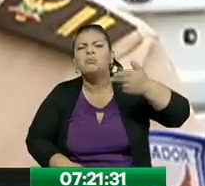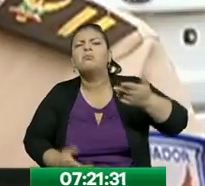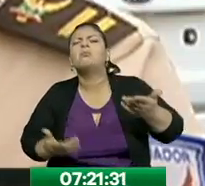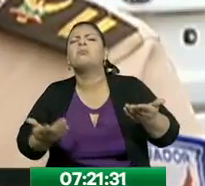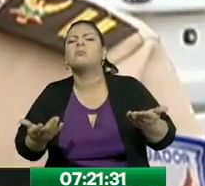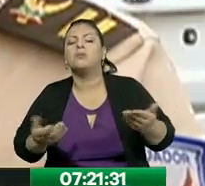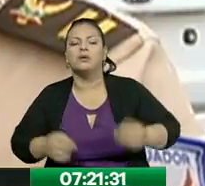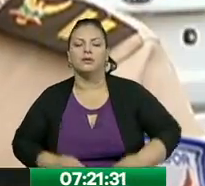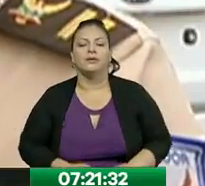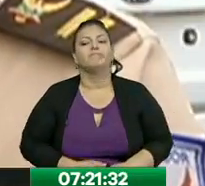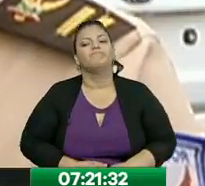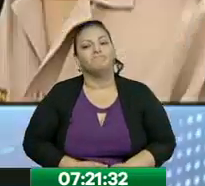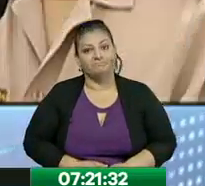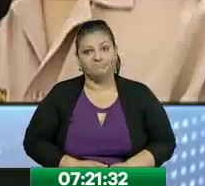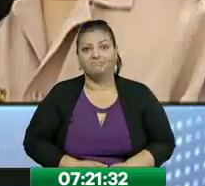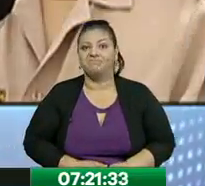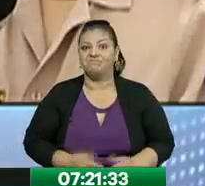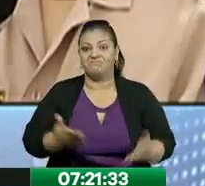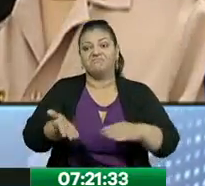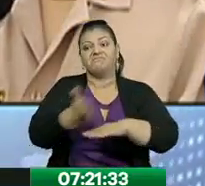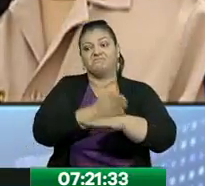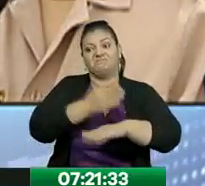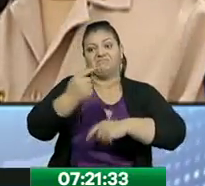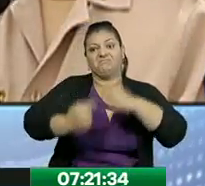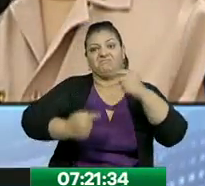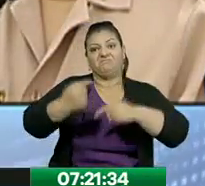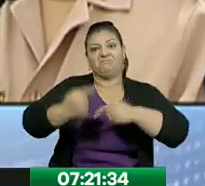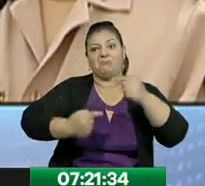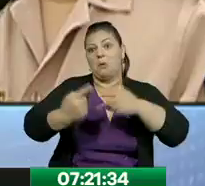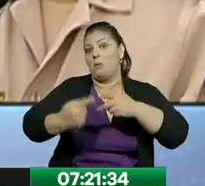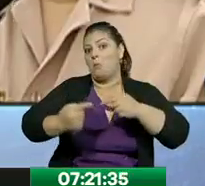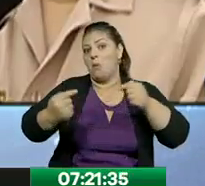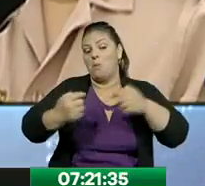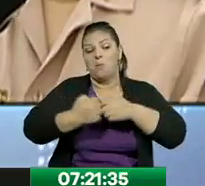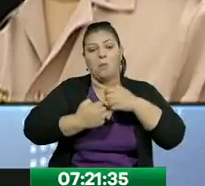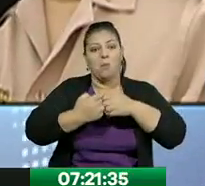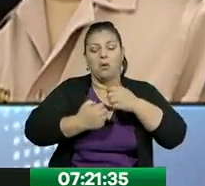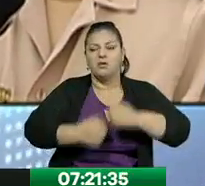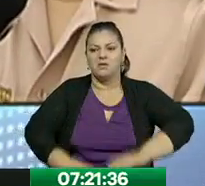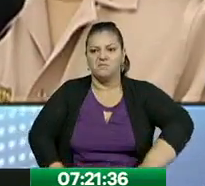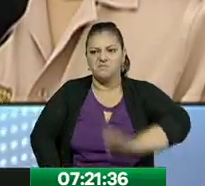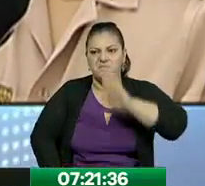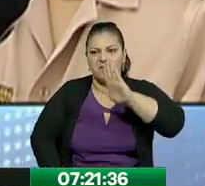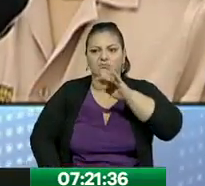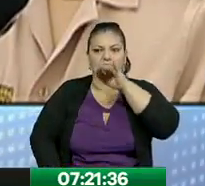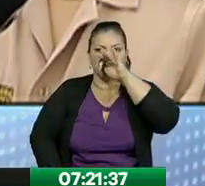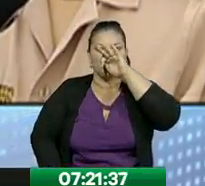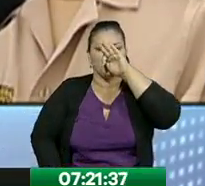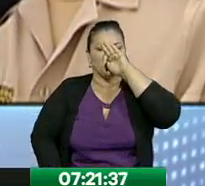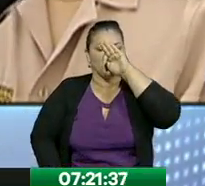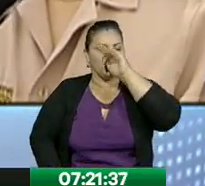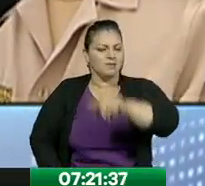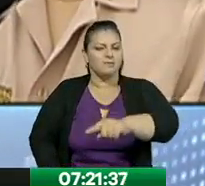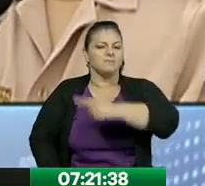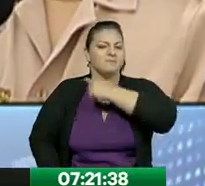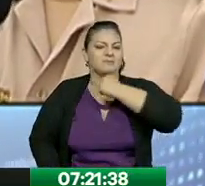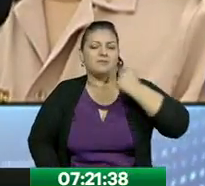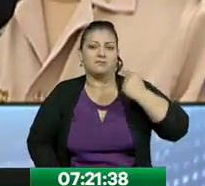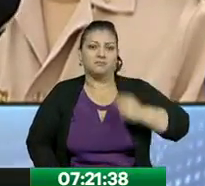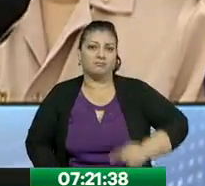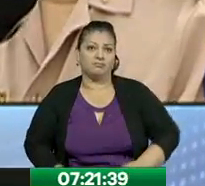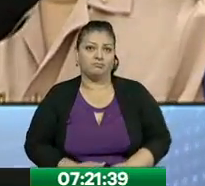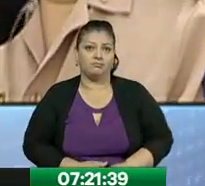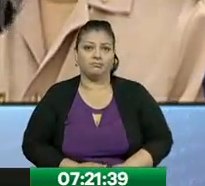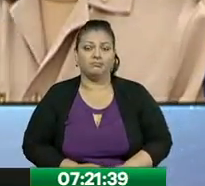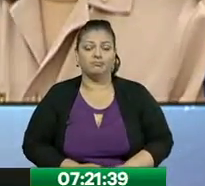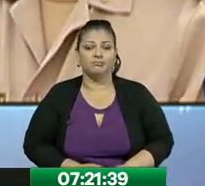de protección. El día de ayer los señores han salido y no han comunicado a la policía y se da este tipo de novedades.